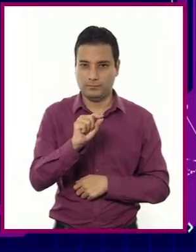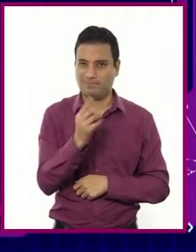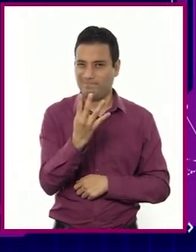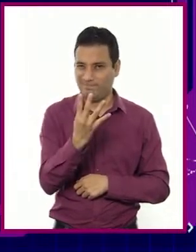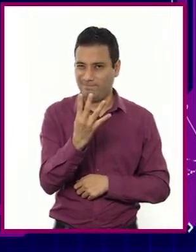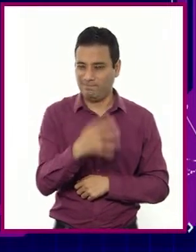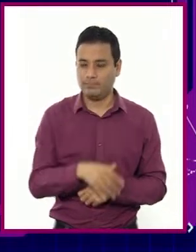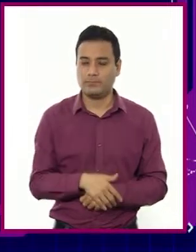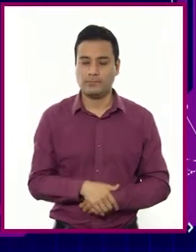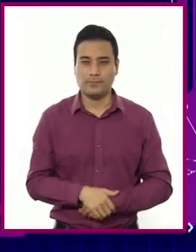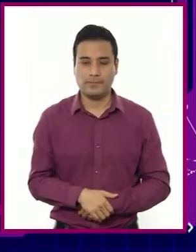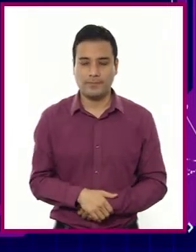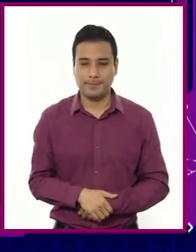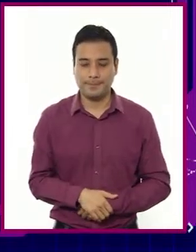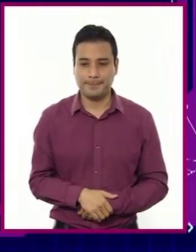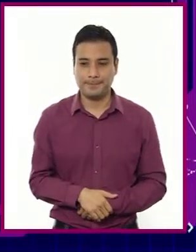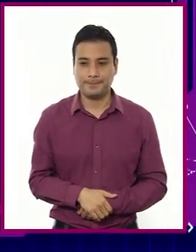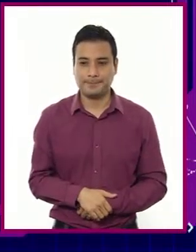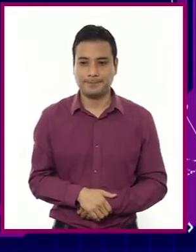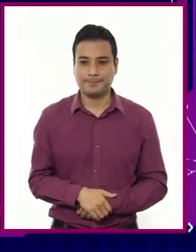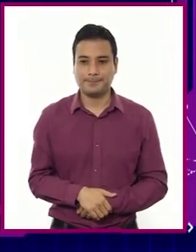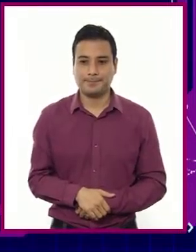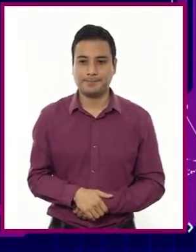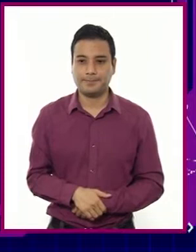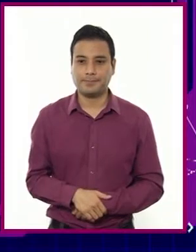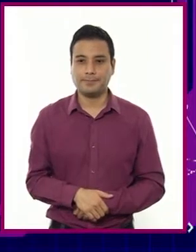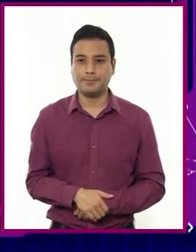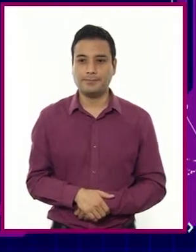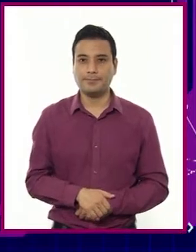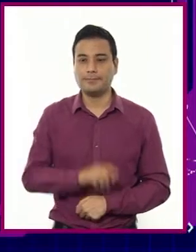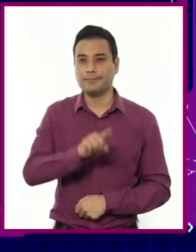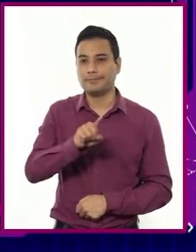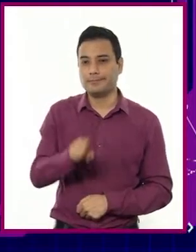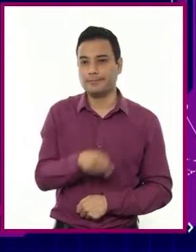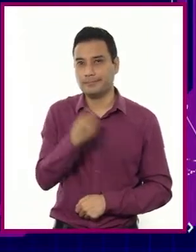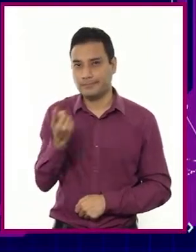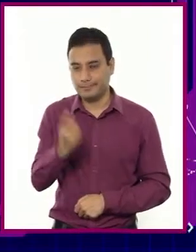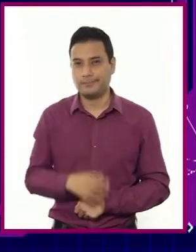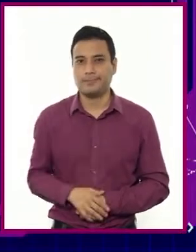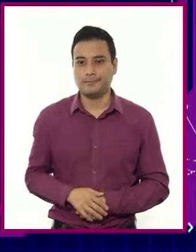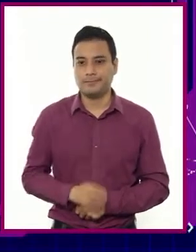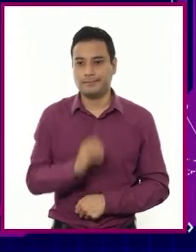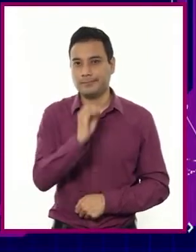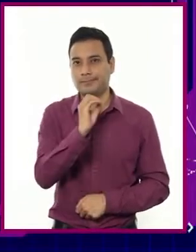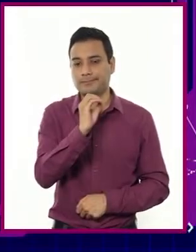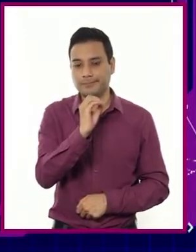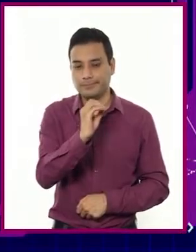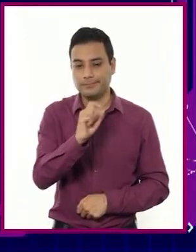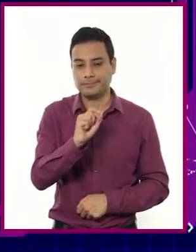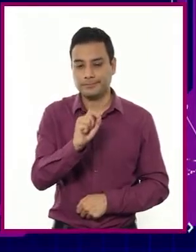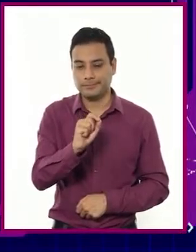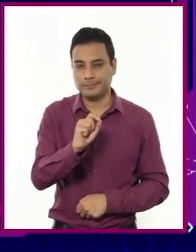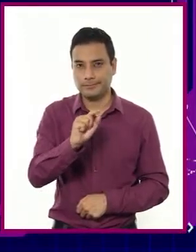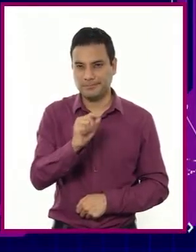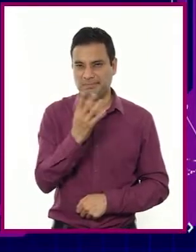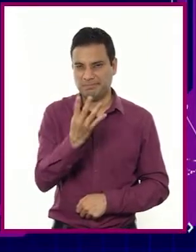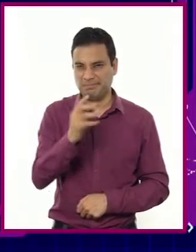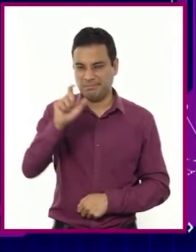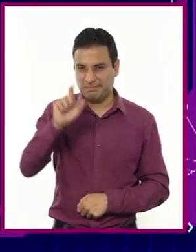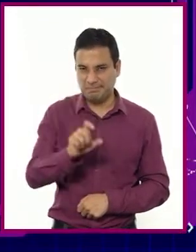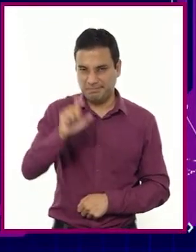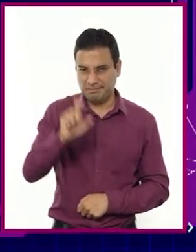del 74% y los galones de alcohol se representan con la expresión